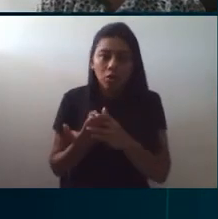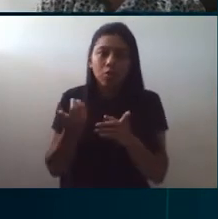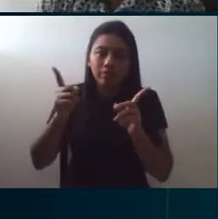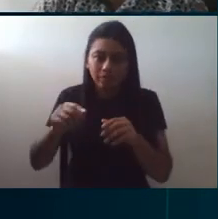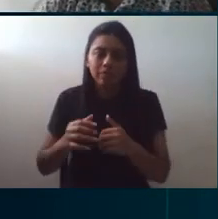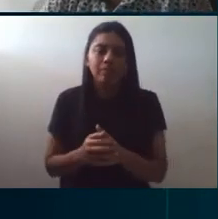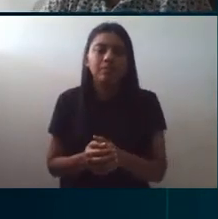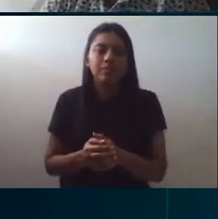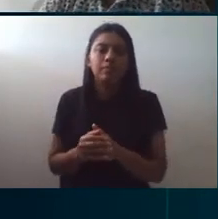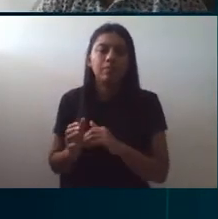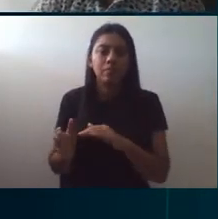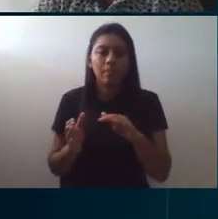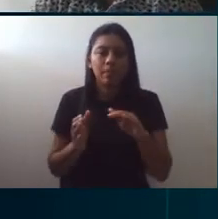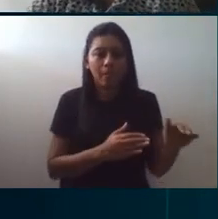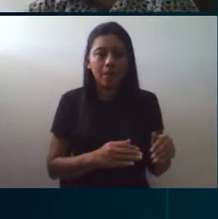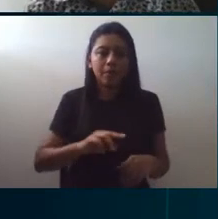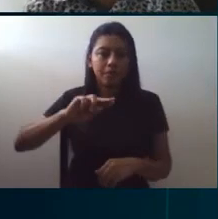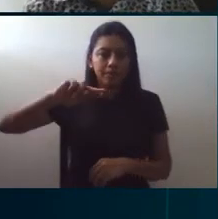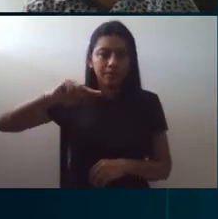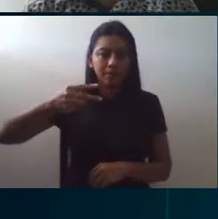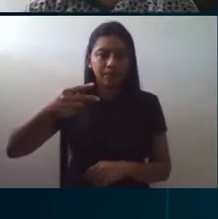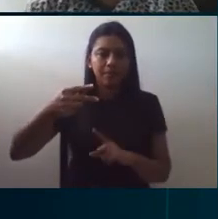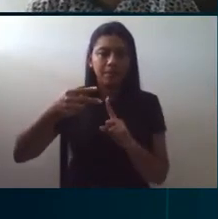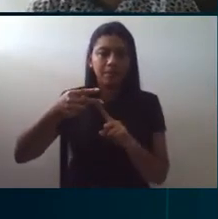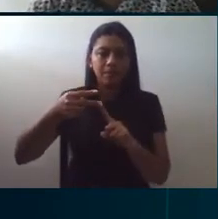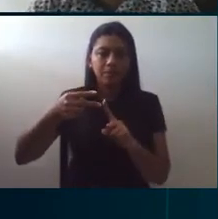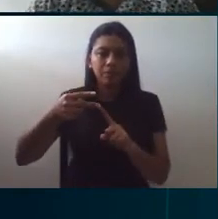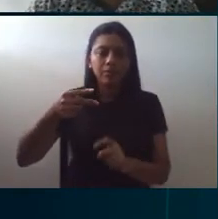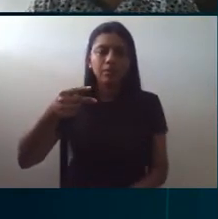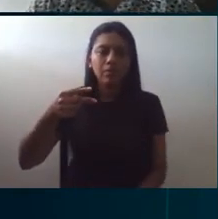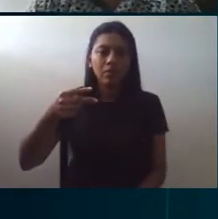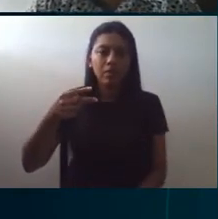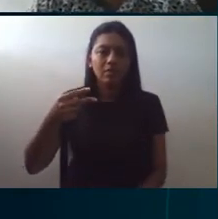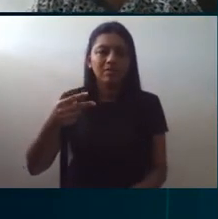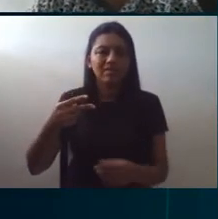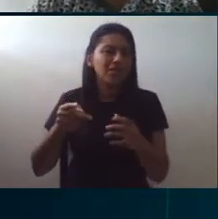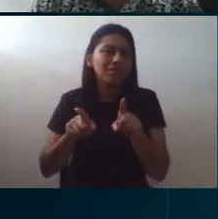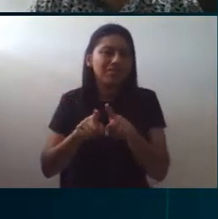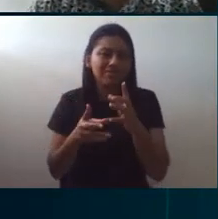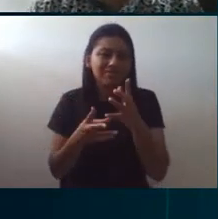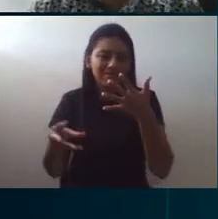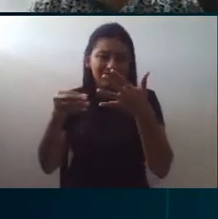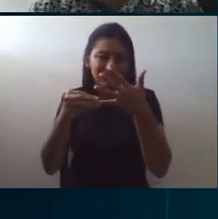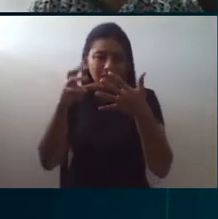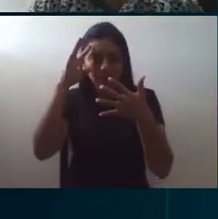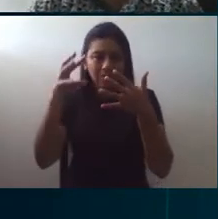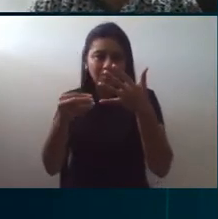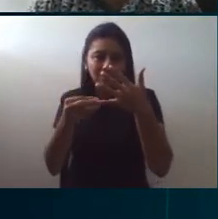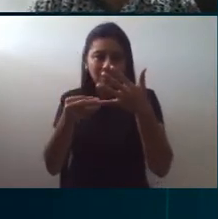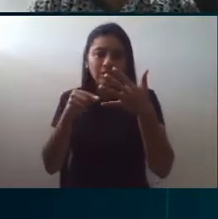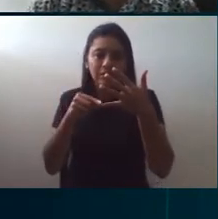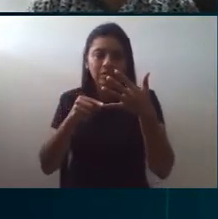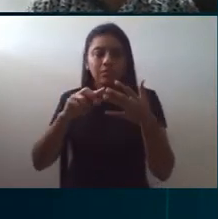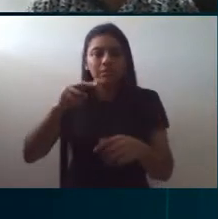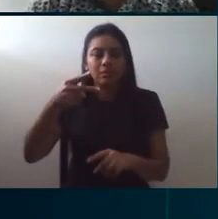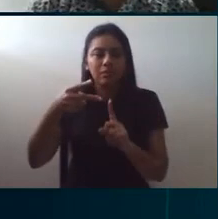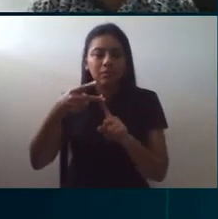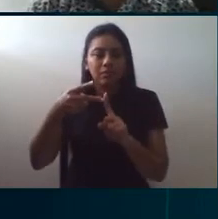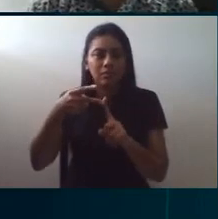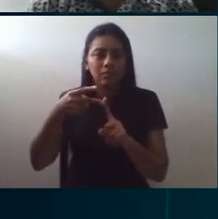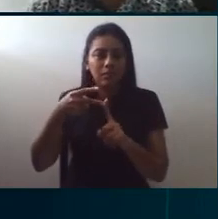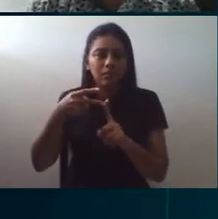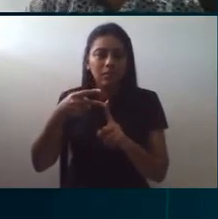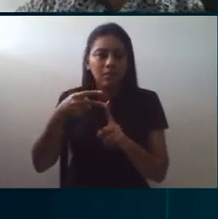perfecto. Un segundo punto importante que podemos analizar como conclusión es el levantamiento y registro de lecciones aprendidas en los proyectos. Garantizan la transmisión